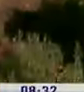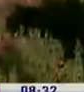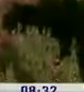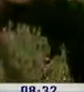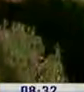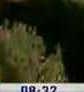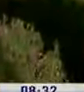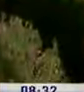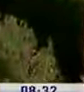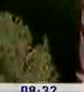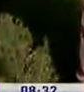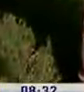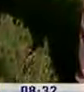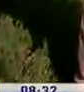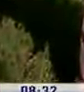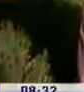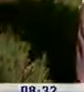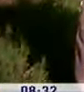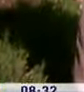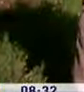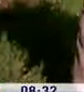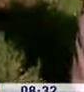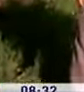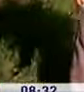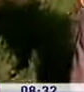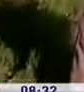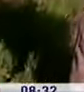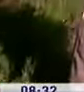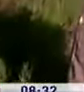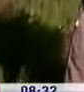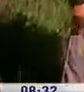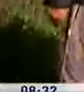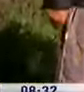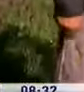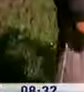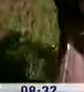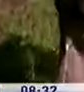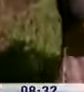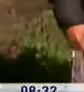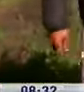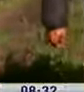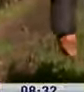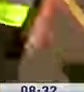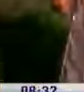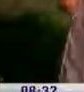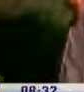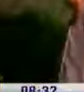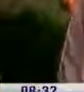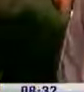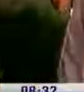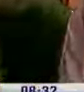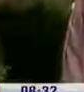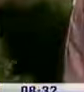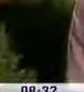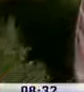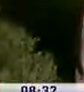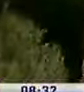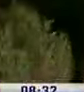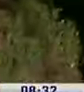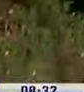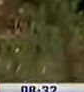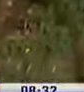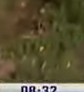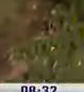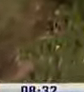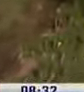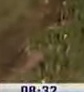Claro, aquí entran varias. ¿Tiene tres pesos? No, dos no más. El otro es ajeno. Claro, vecinito.